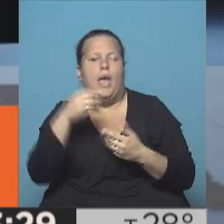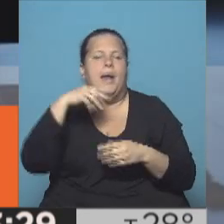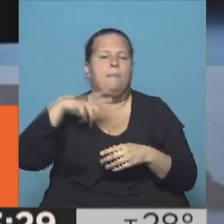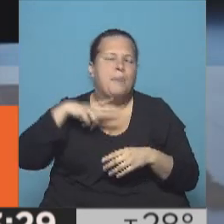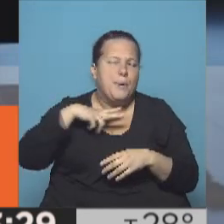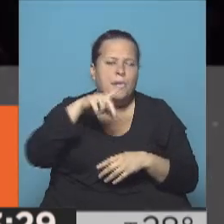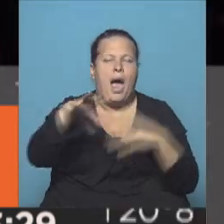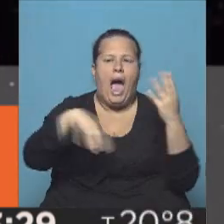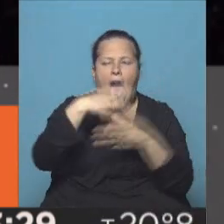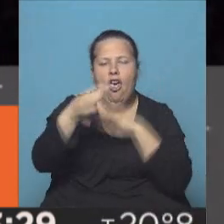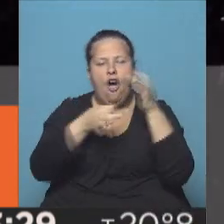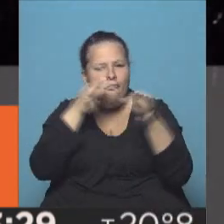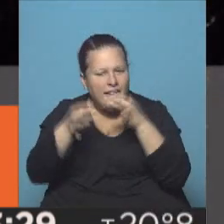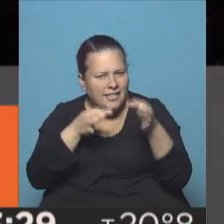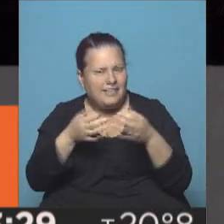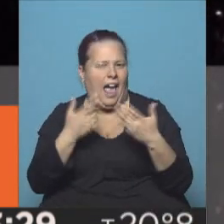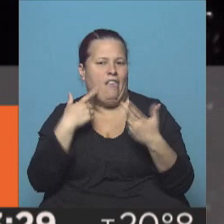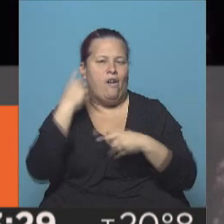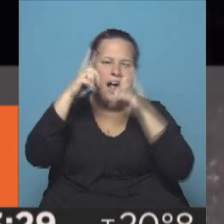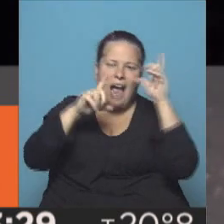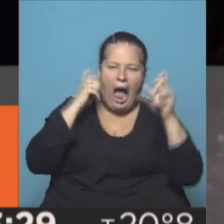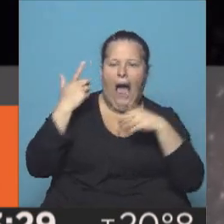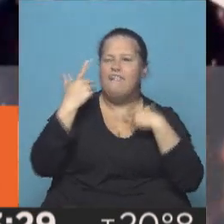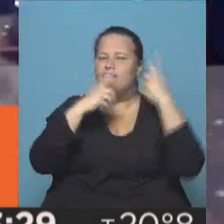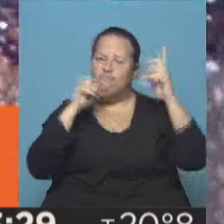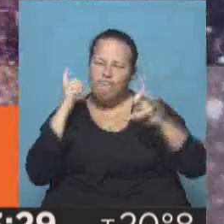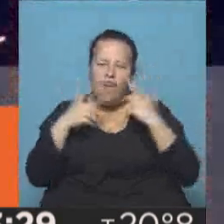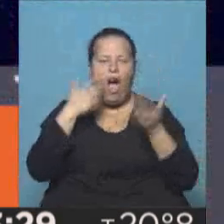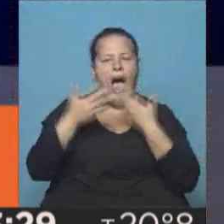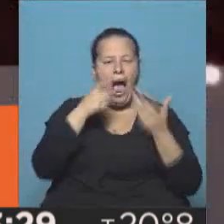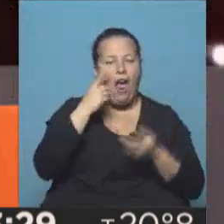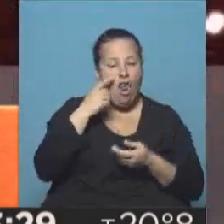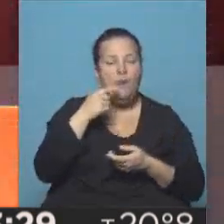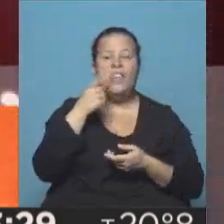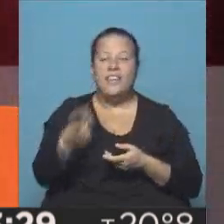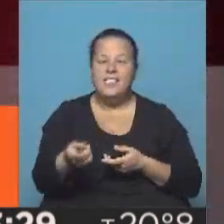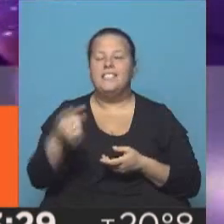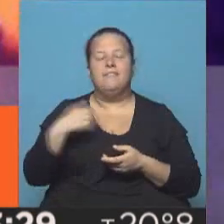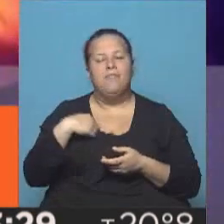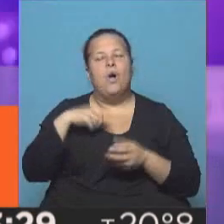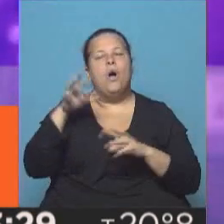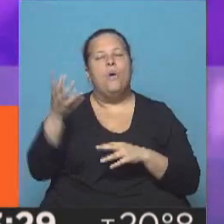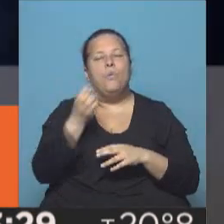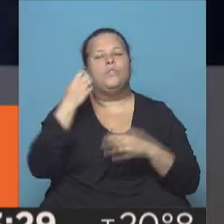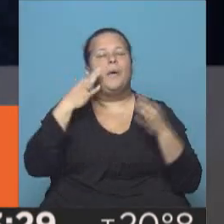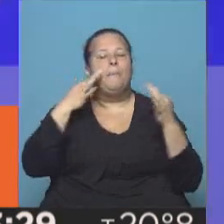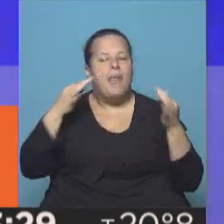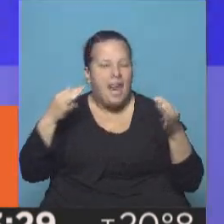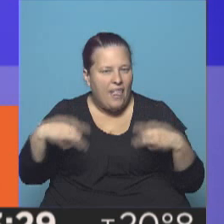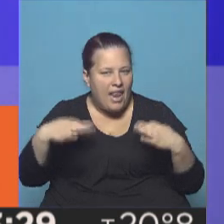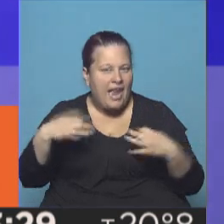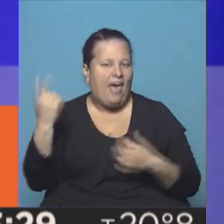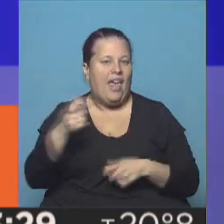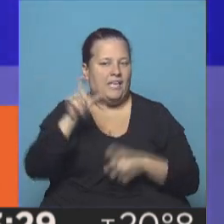intimidad de esa conversación, en las muecas, en los gestos, en las frases del Indio cuando dice uno recoge la piel sensible de